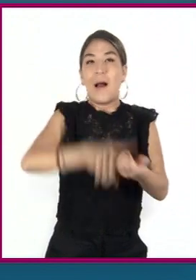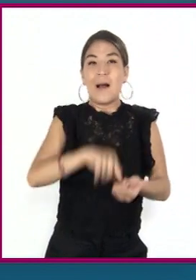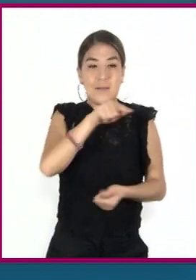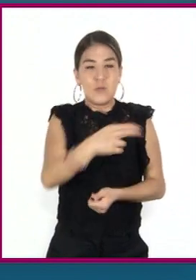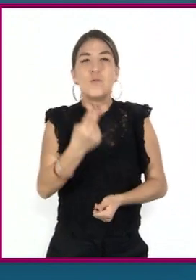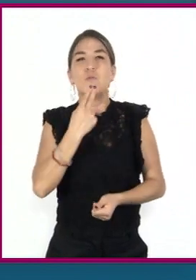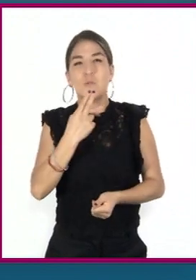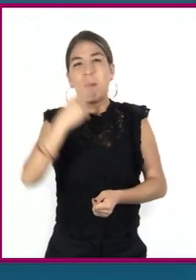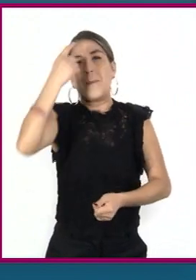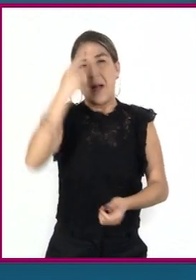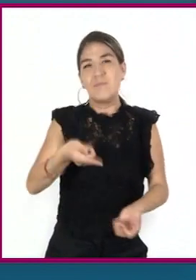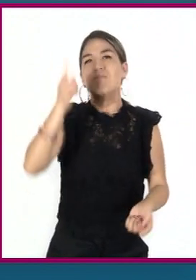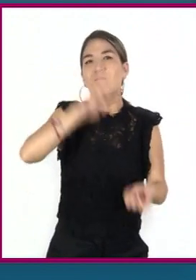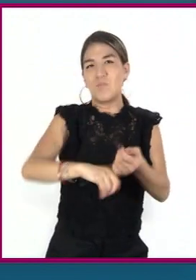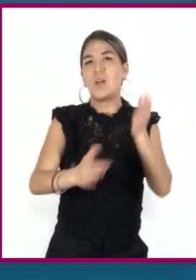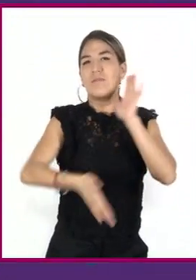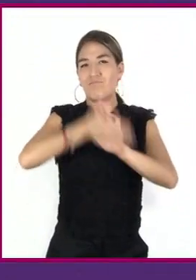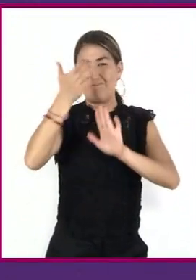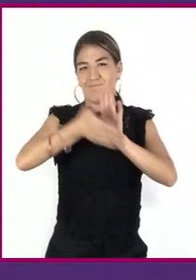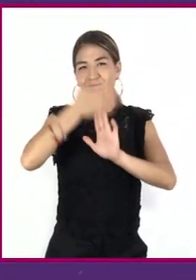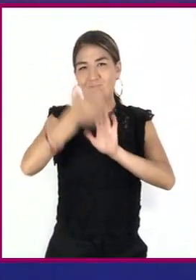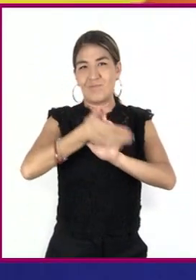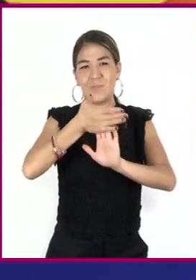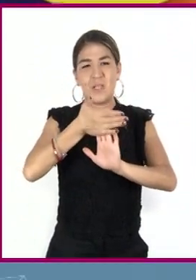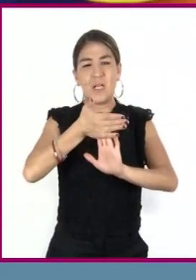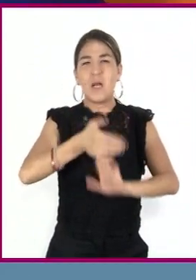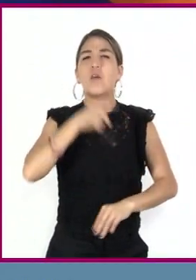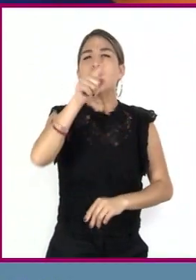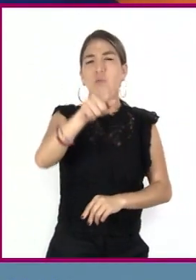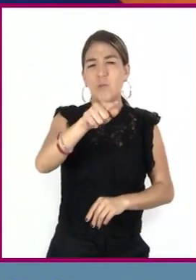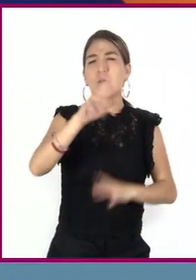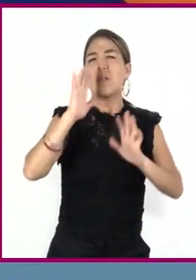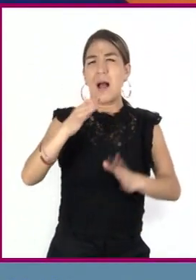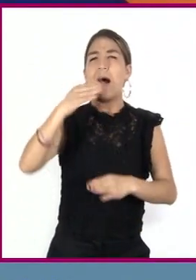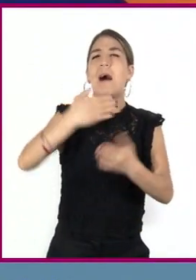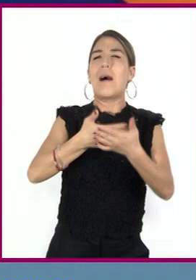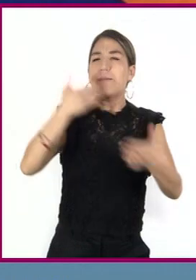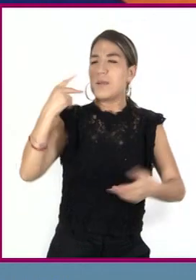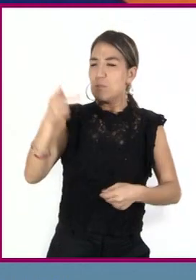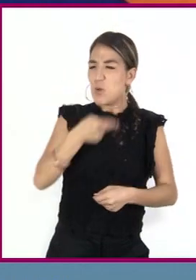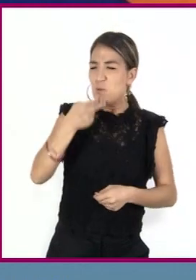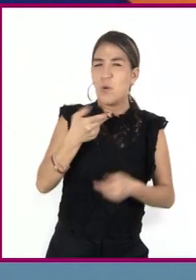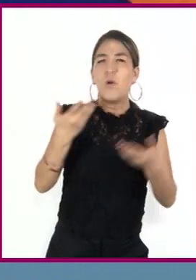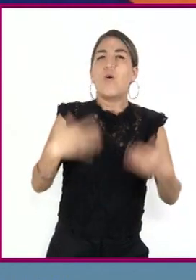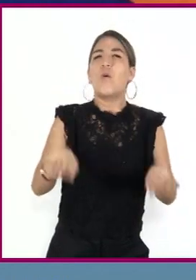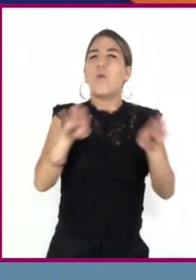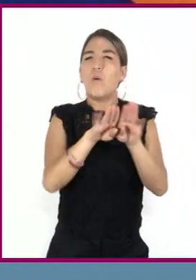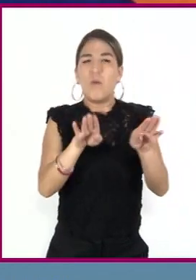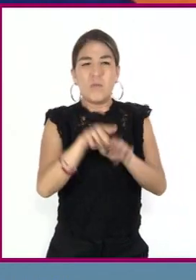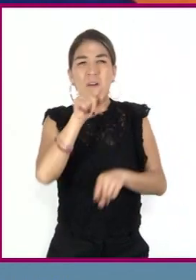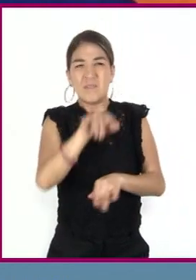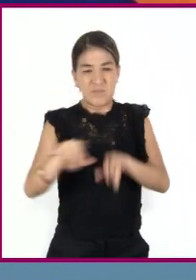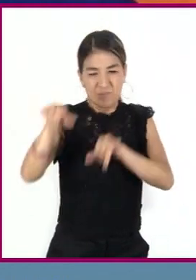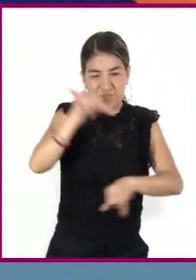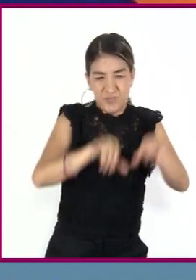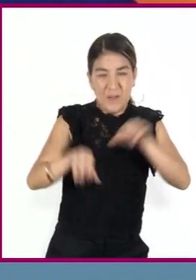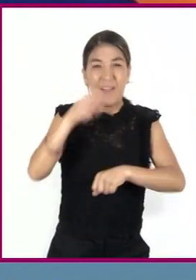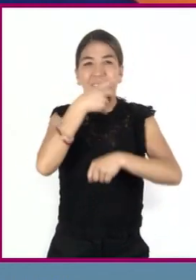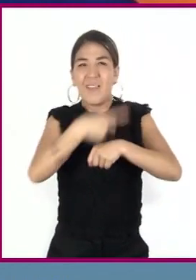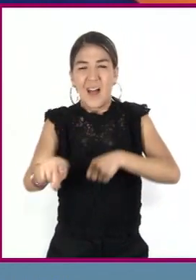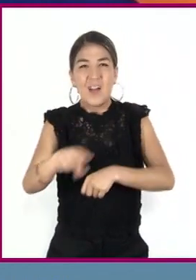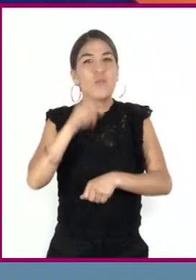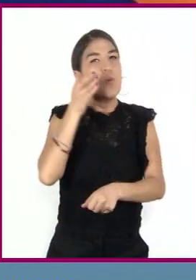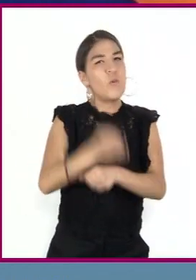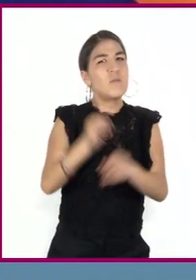uso normal al interior de los espacios. ¿Se han preguntado de qué sustancias nocivas o contaminantes estamos hablando?